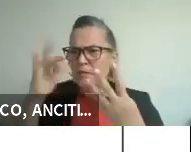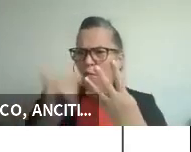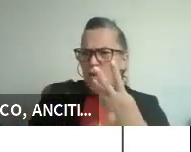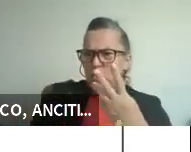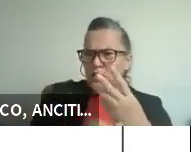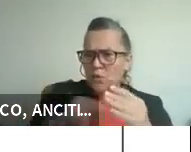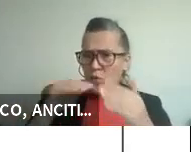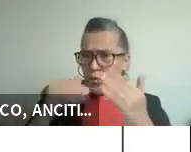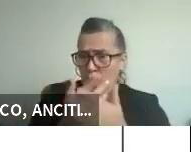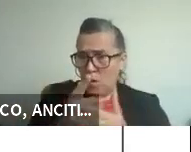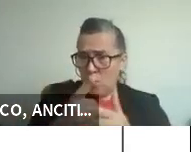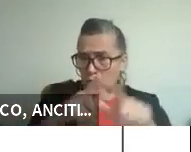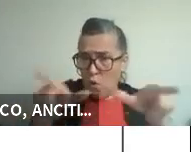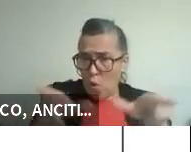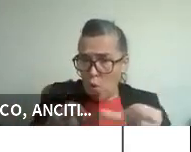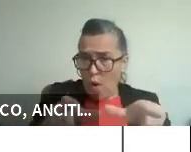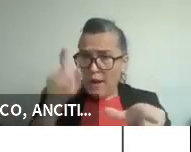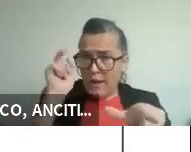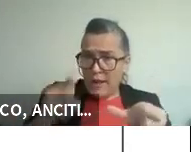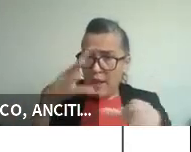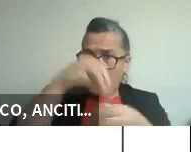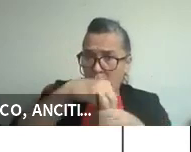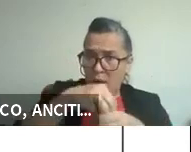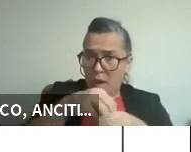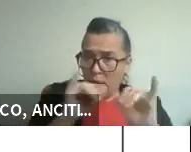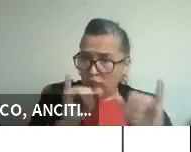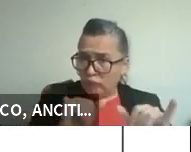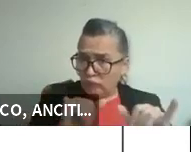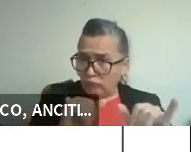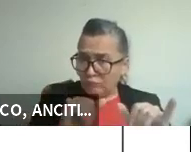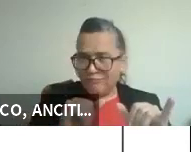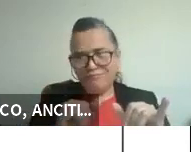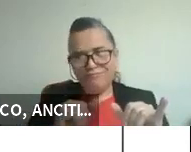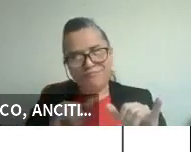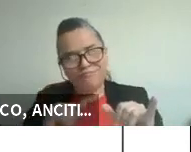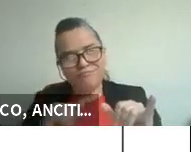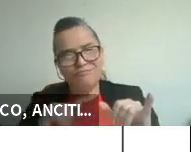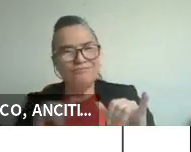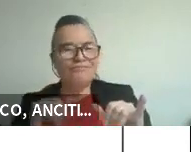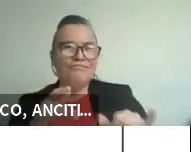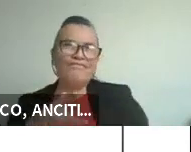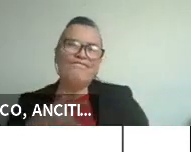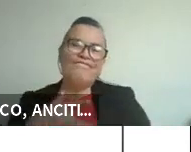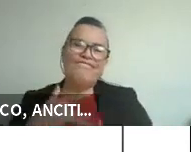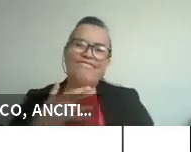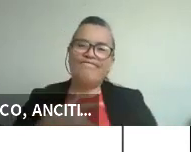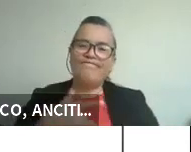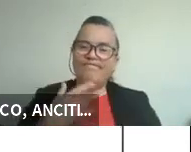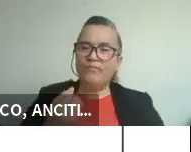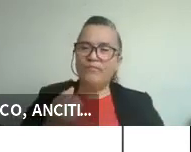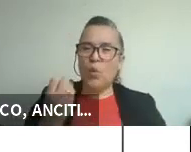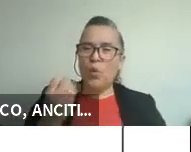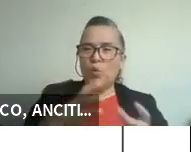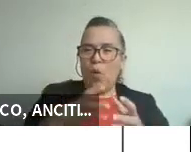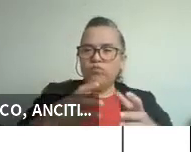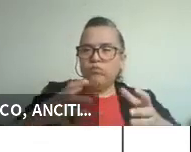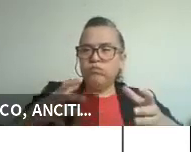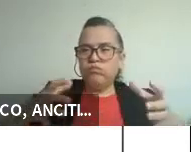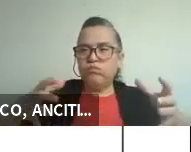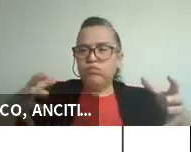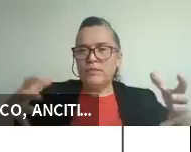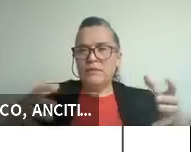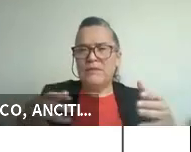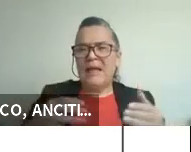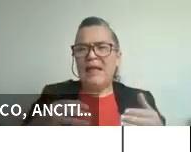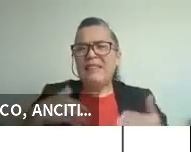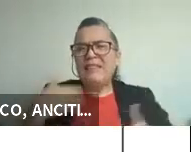ocupa el lugar que debe ocupar y yo tengo la impresión que producto del crecimiento tramitó